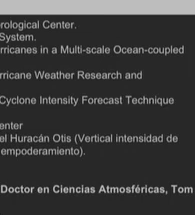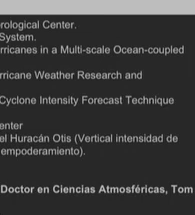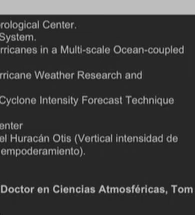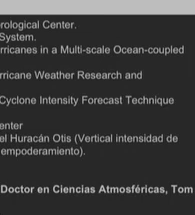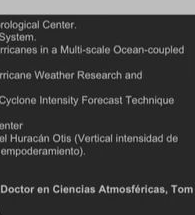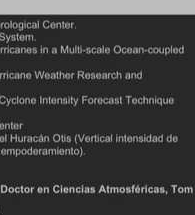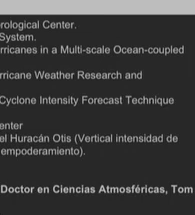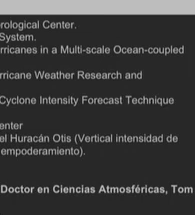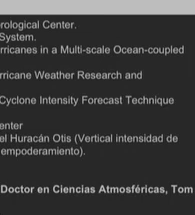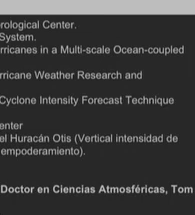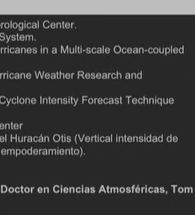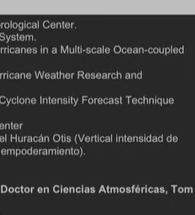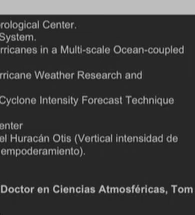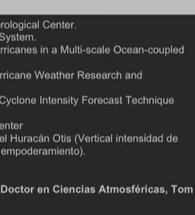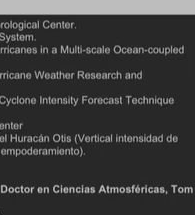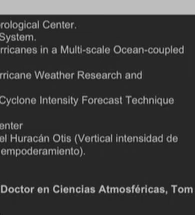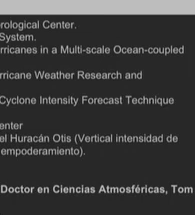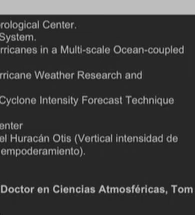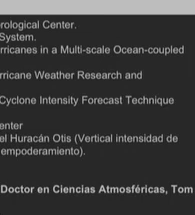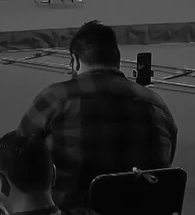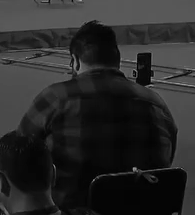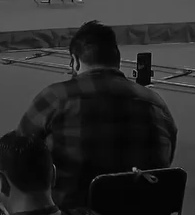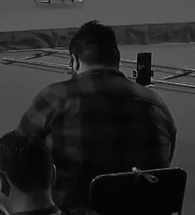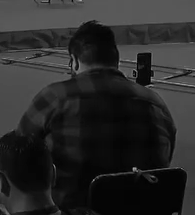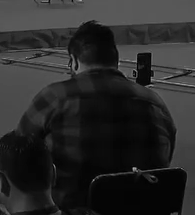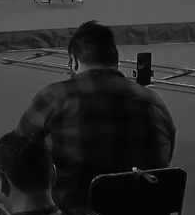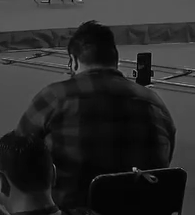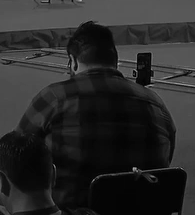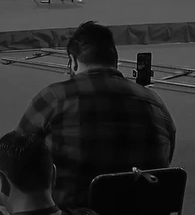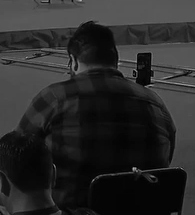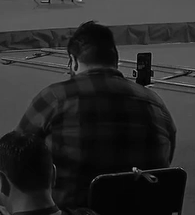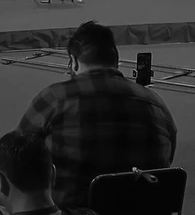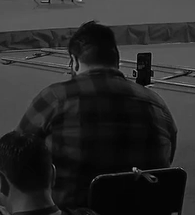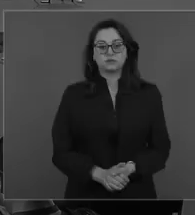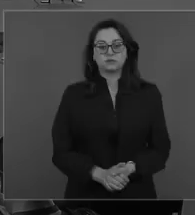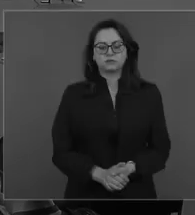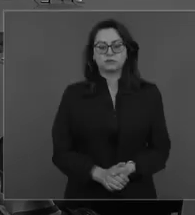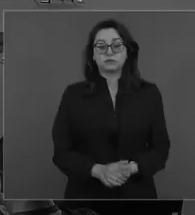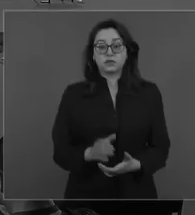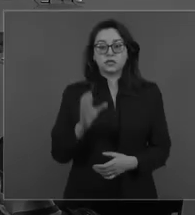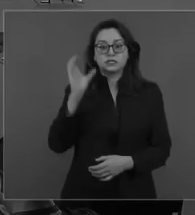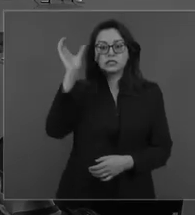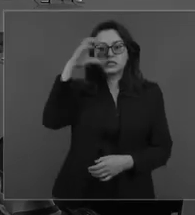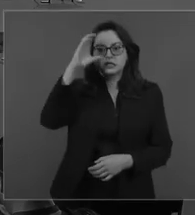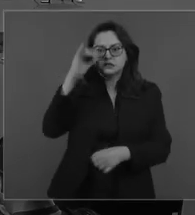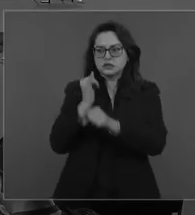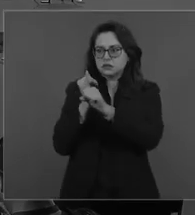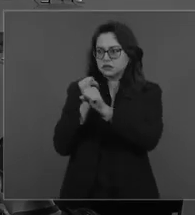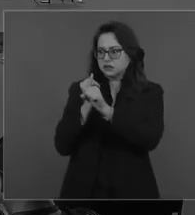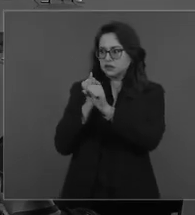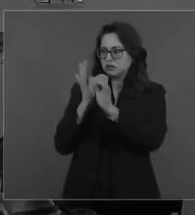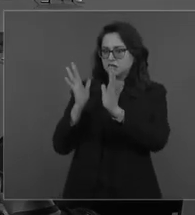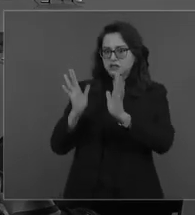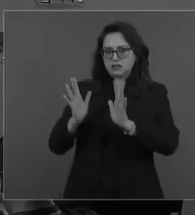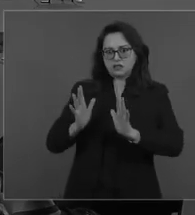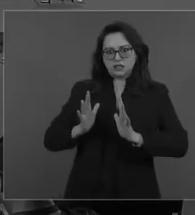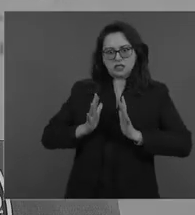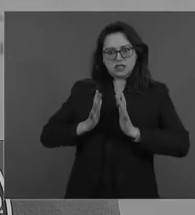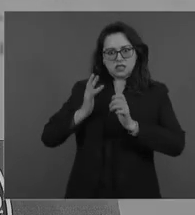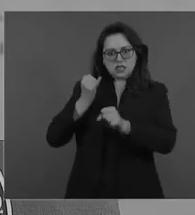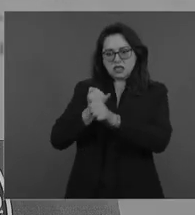250 kilómetros por hora. Ningún modelo científico diseñado hasta nuestros días pudo